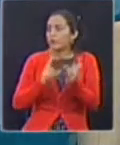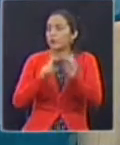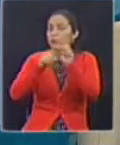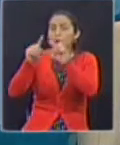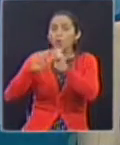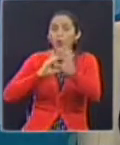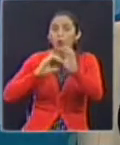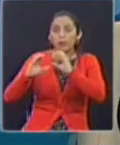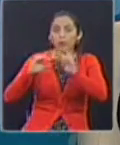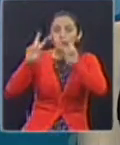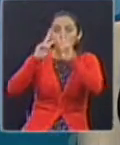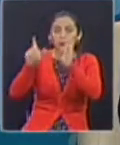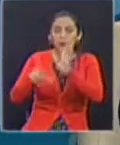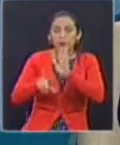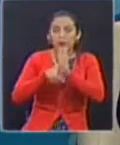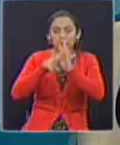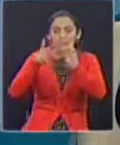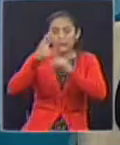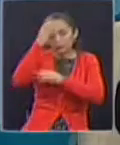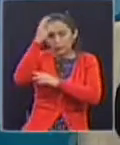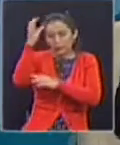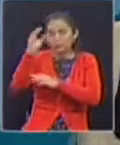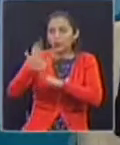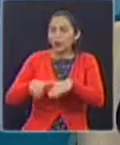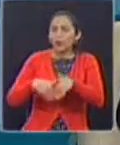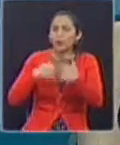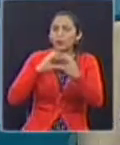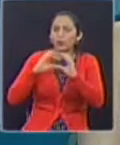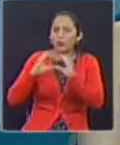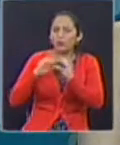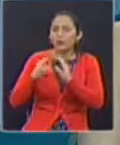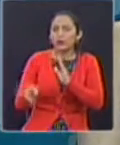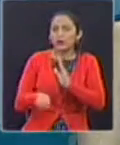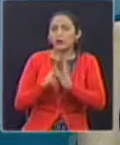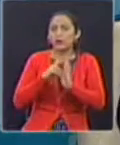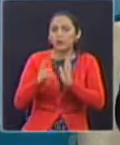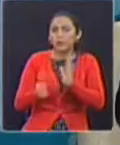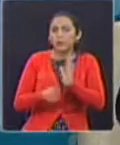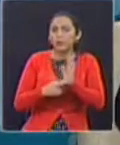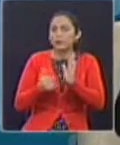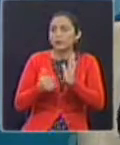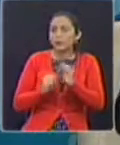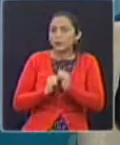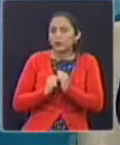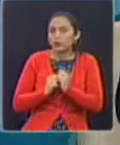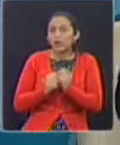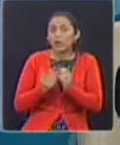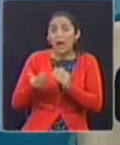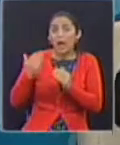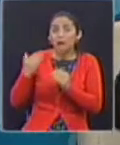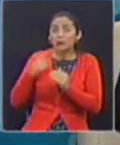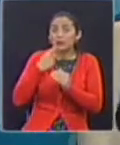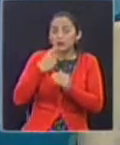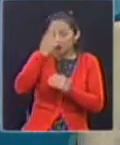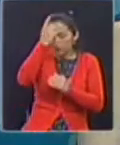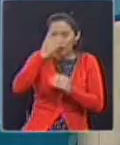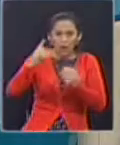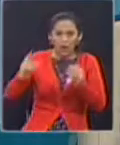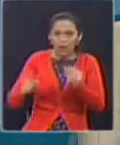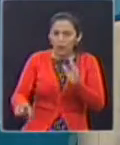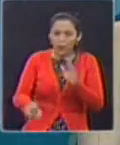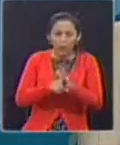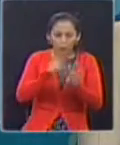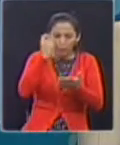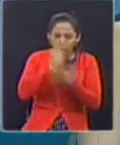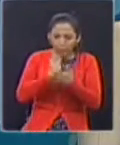de cultura, sobre ese reglamento a la ley de cultura que fue bastante apresurado, hecho en los